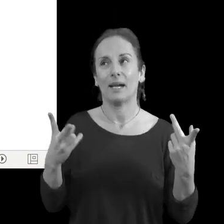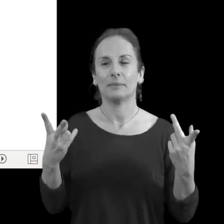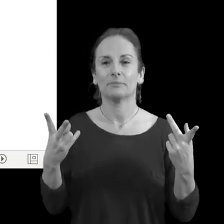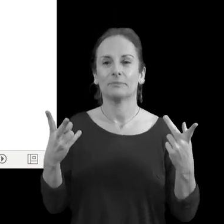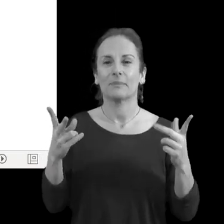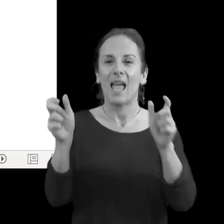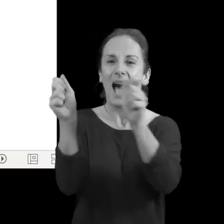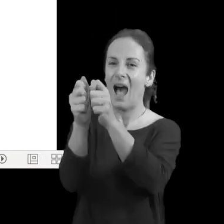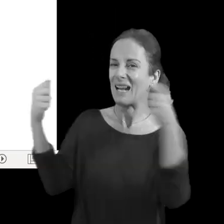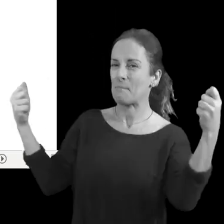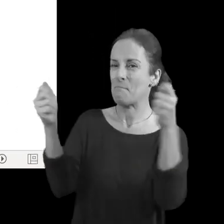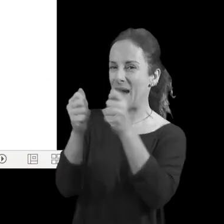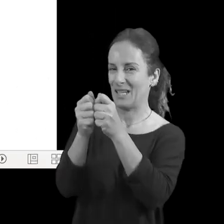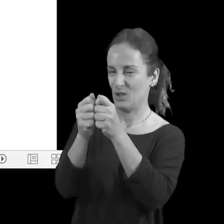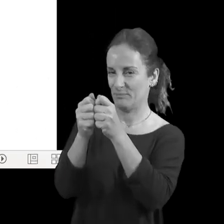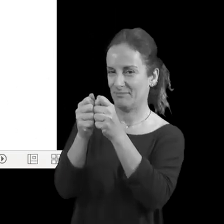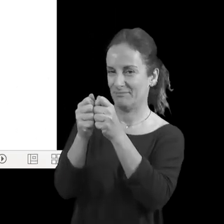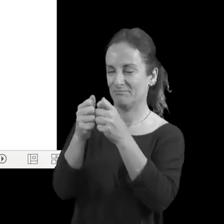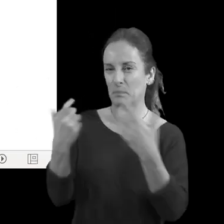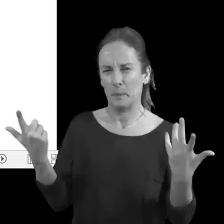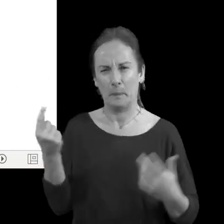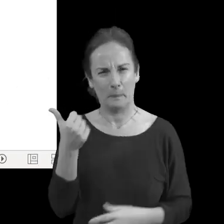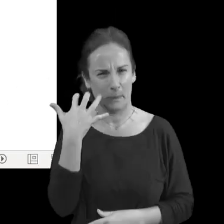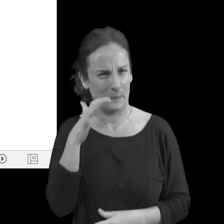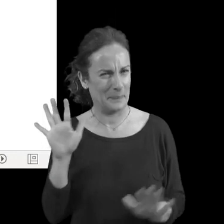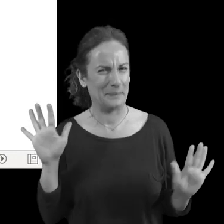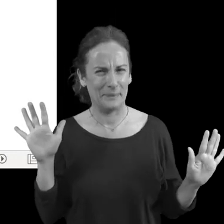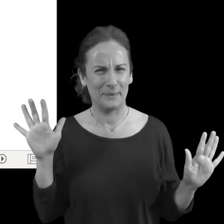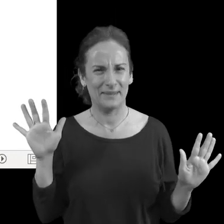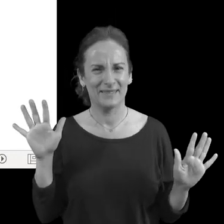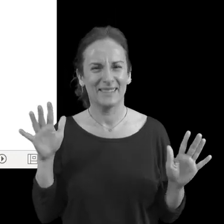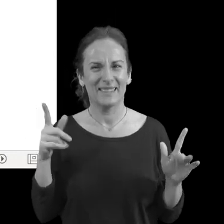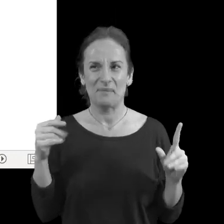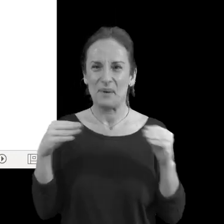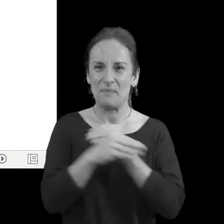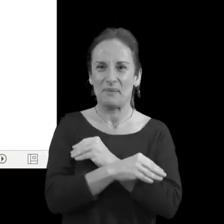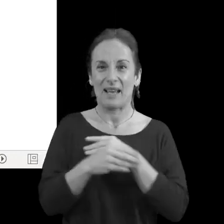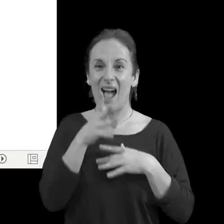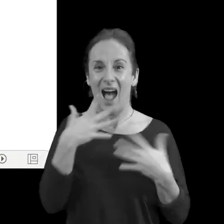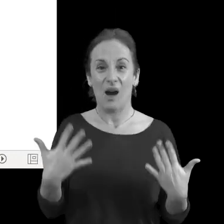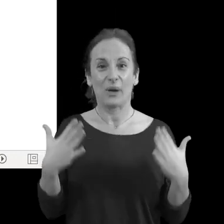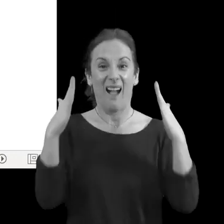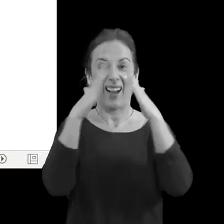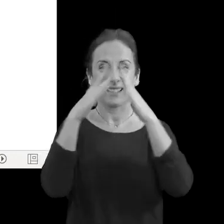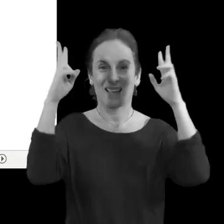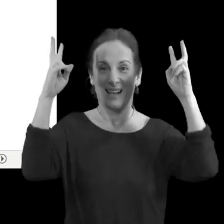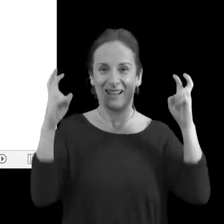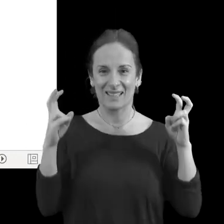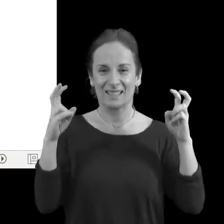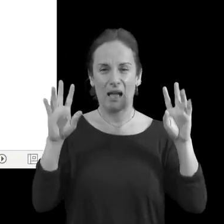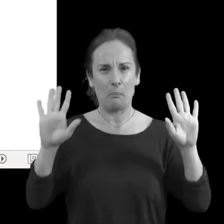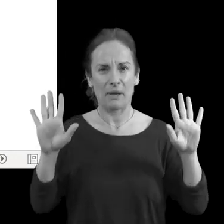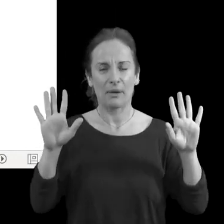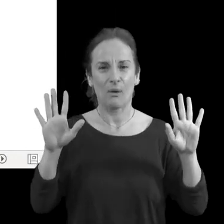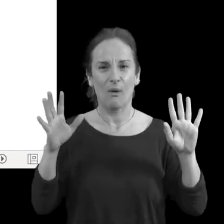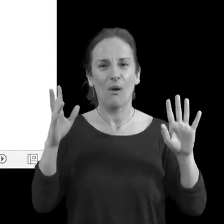armario, la verdad es que creo que es un poco irónico, ¿no? Hablar de visibilidad estando confinadas estos días, ¿no? Llevamos ya